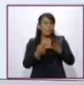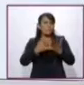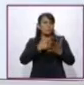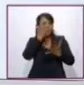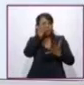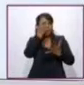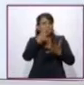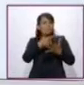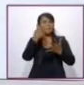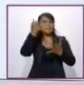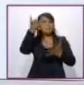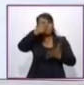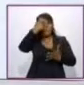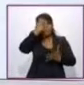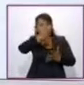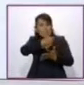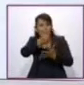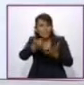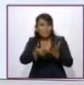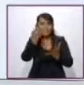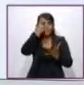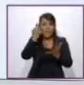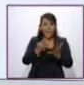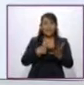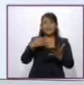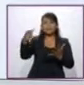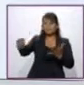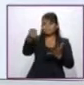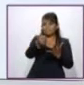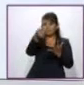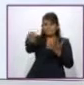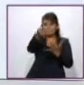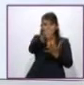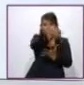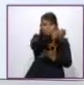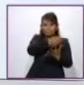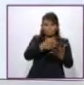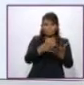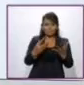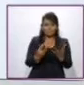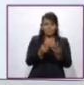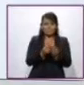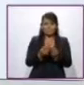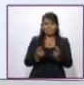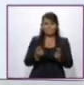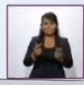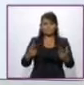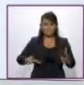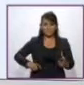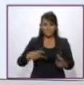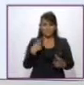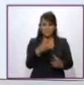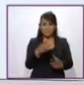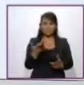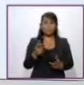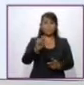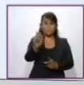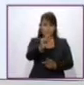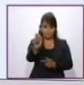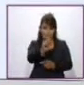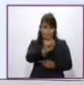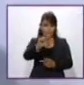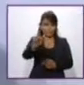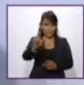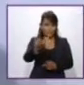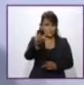gabinete y garantizar con este nombramiento que serán elegidos por profesionalismo y no por el pago de favores